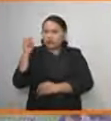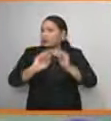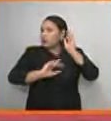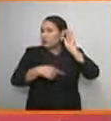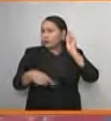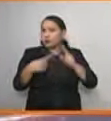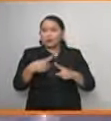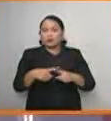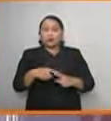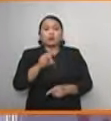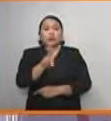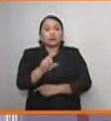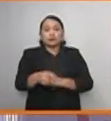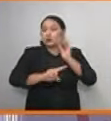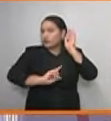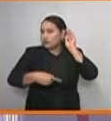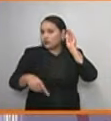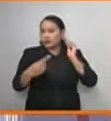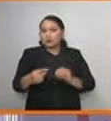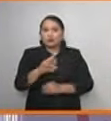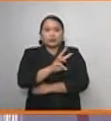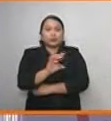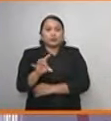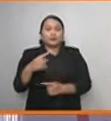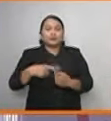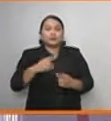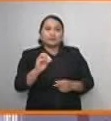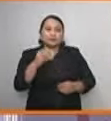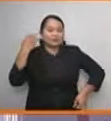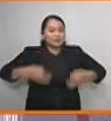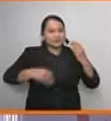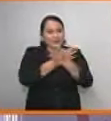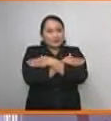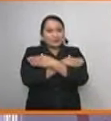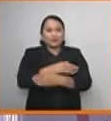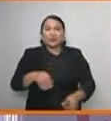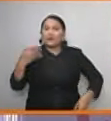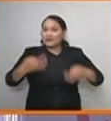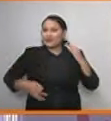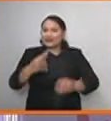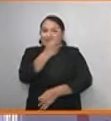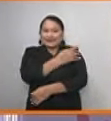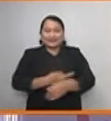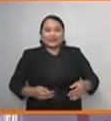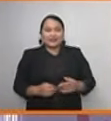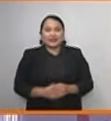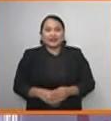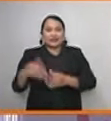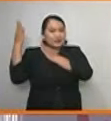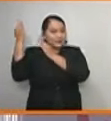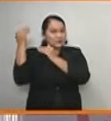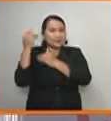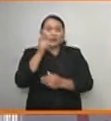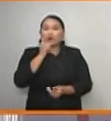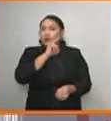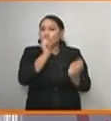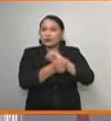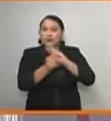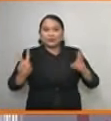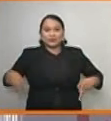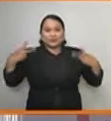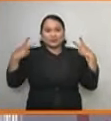Multi X es 2X, para más 1 es 68, más 0. Muchas felicidades, les deseo una feliz tarde. Lleno de esperanza, Loto te cambia la